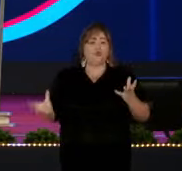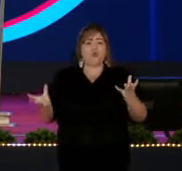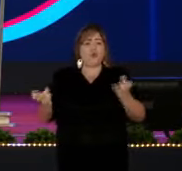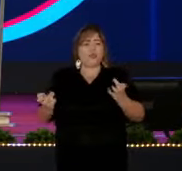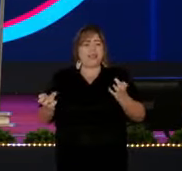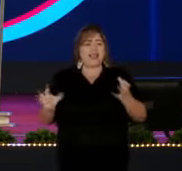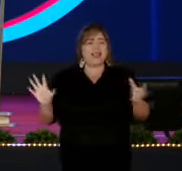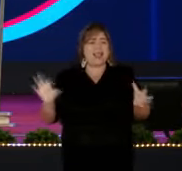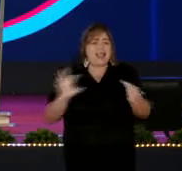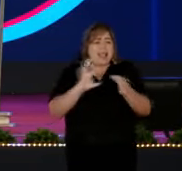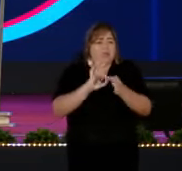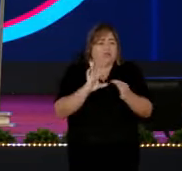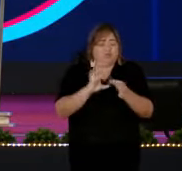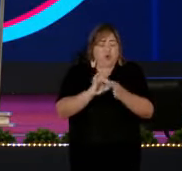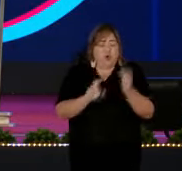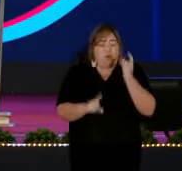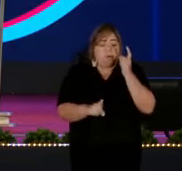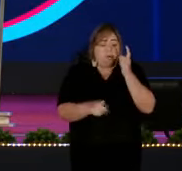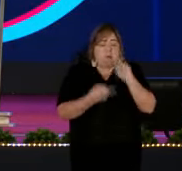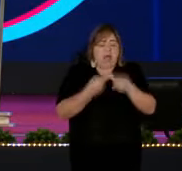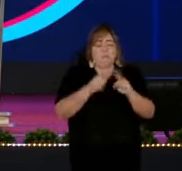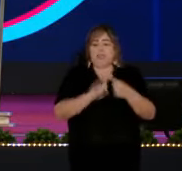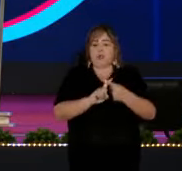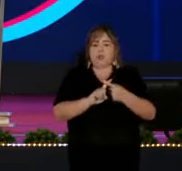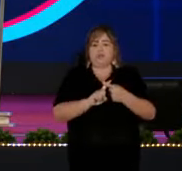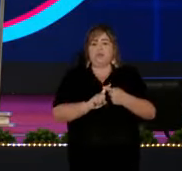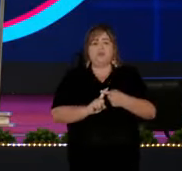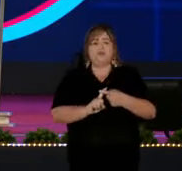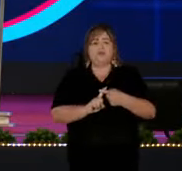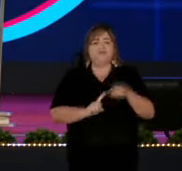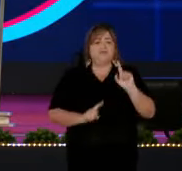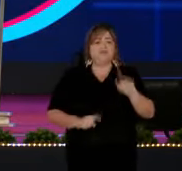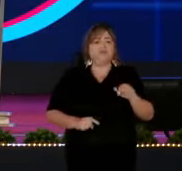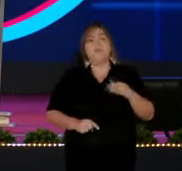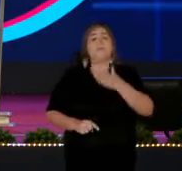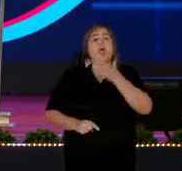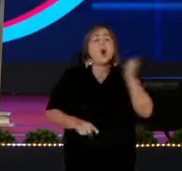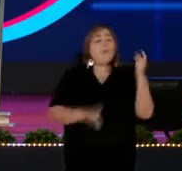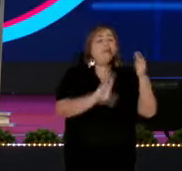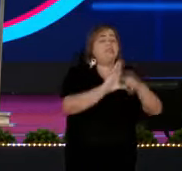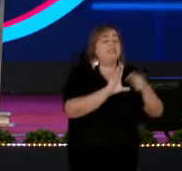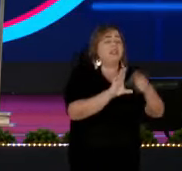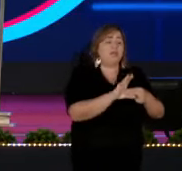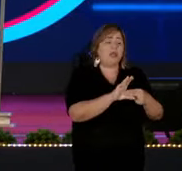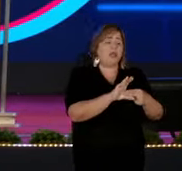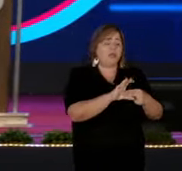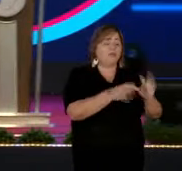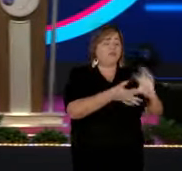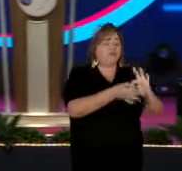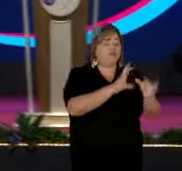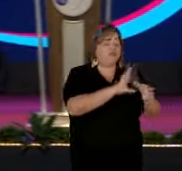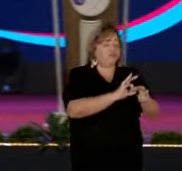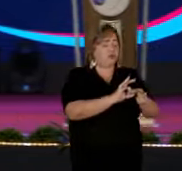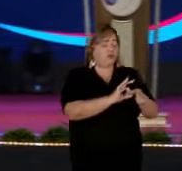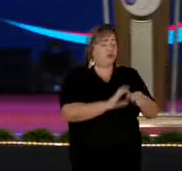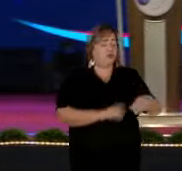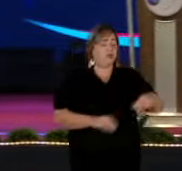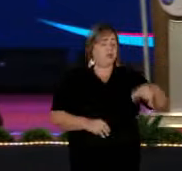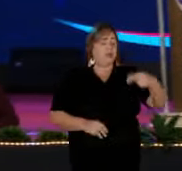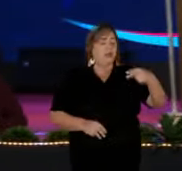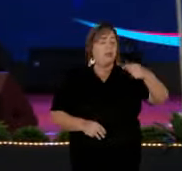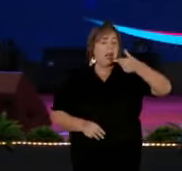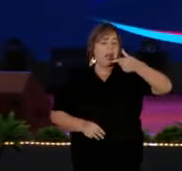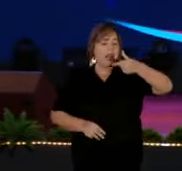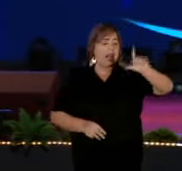club de leones. Eso existe. Eso existe todavía. No sé. O vete a los doble A ya o algo, donde te